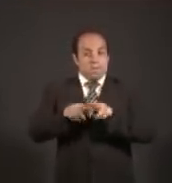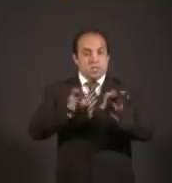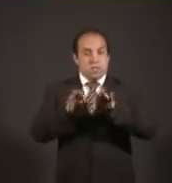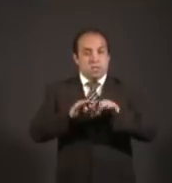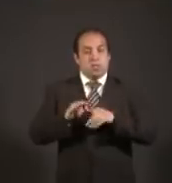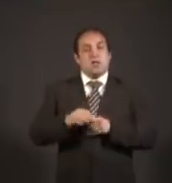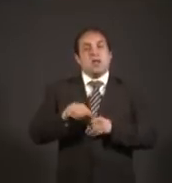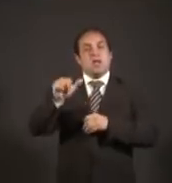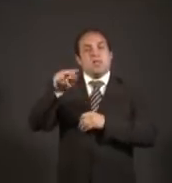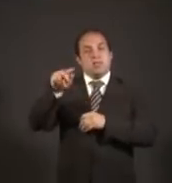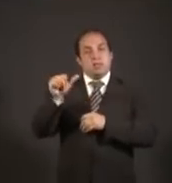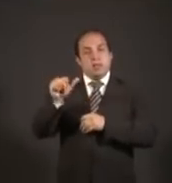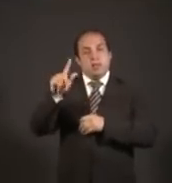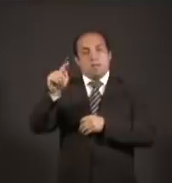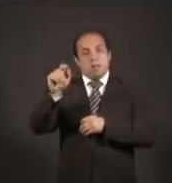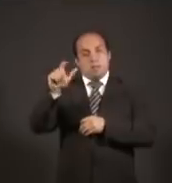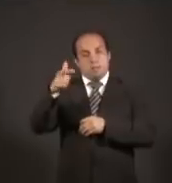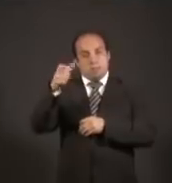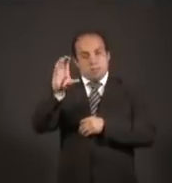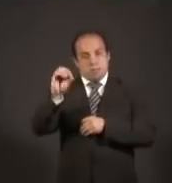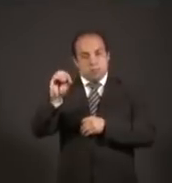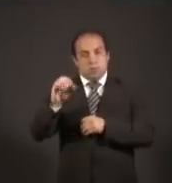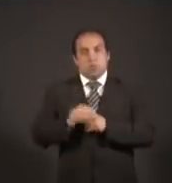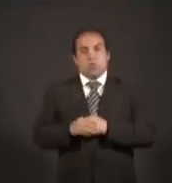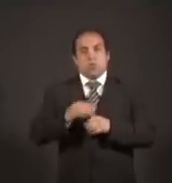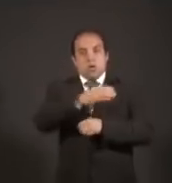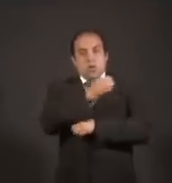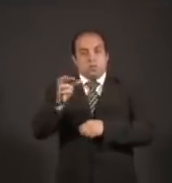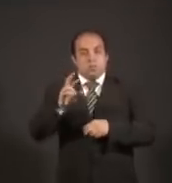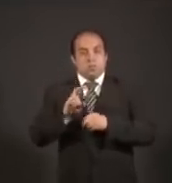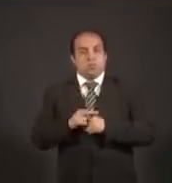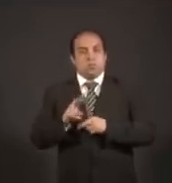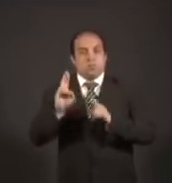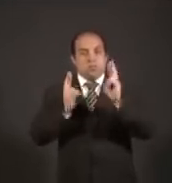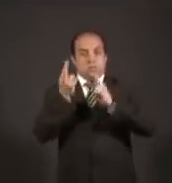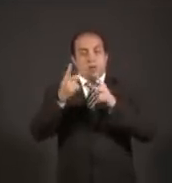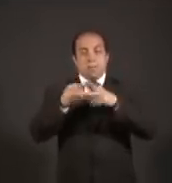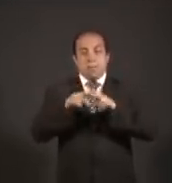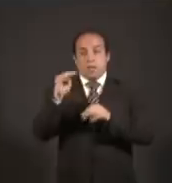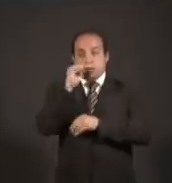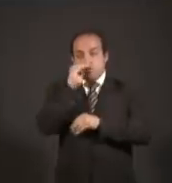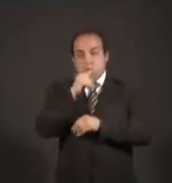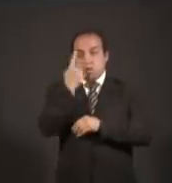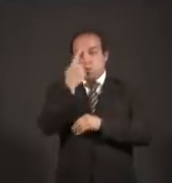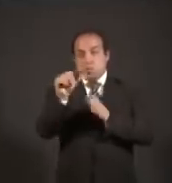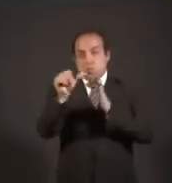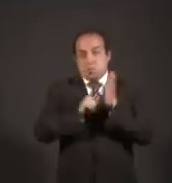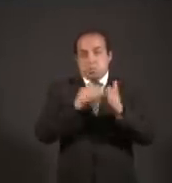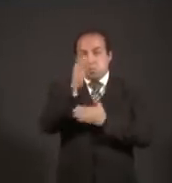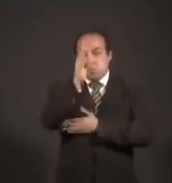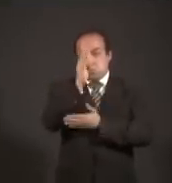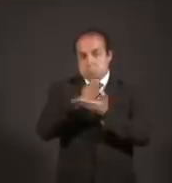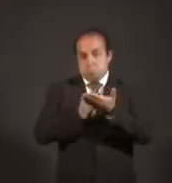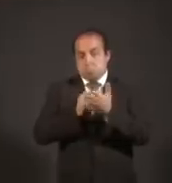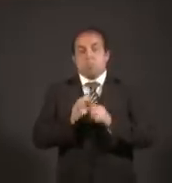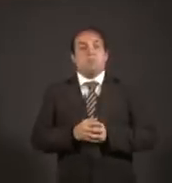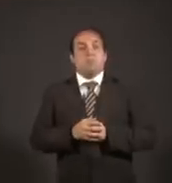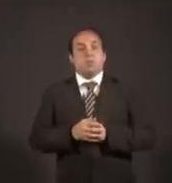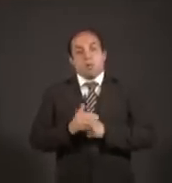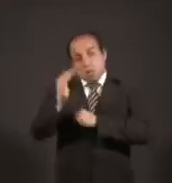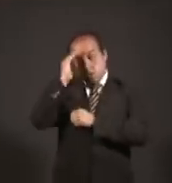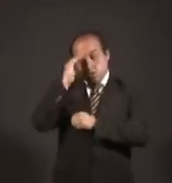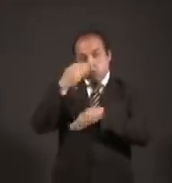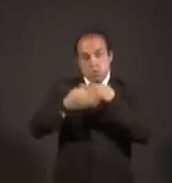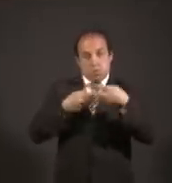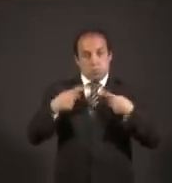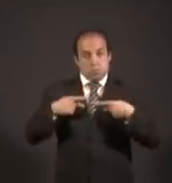Revolución. Tendrá una operación gratuita durante alrededor de mes y medio para el conocimiento de todos los